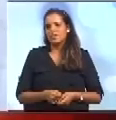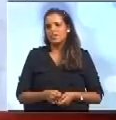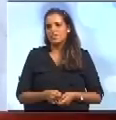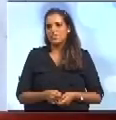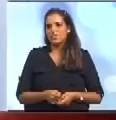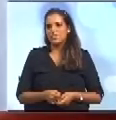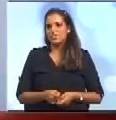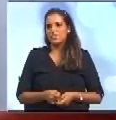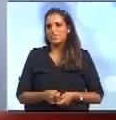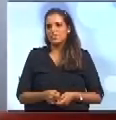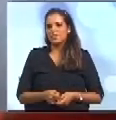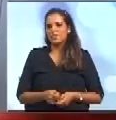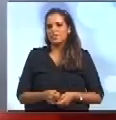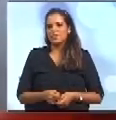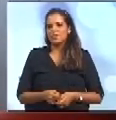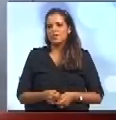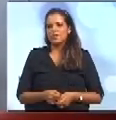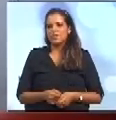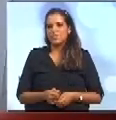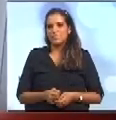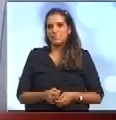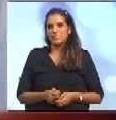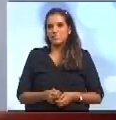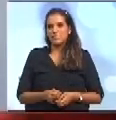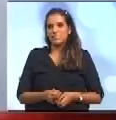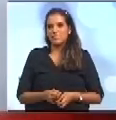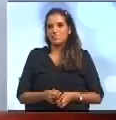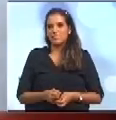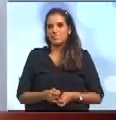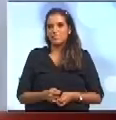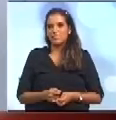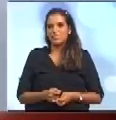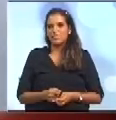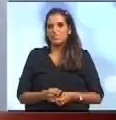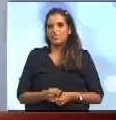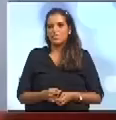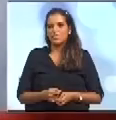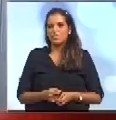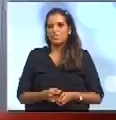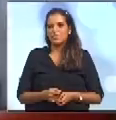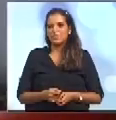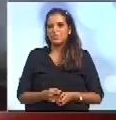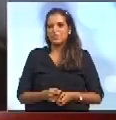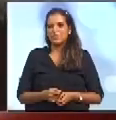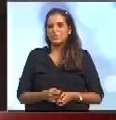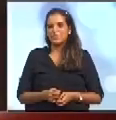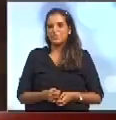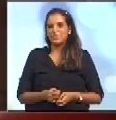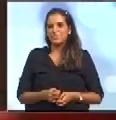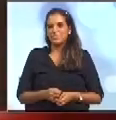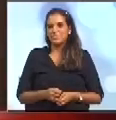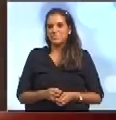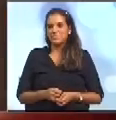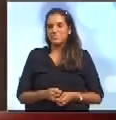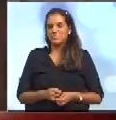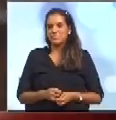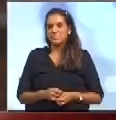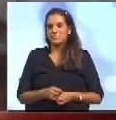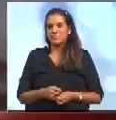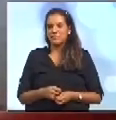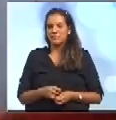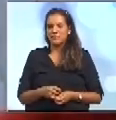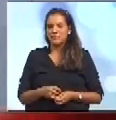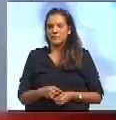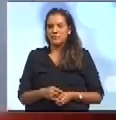y miel. Andarele, vámonos. Ahí somos chocolate, coco y miel. Andarele, vámonos.